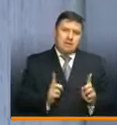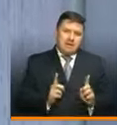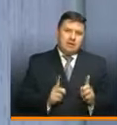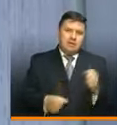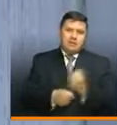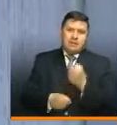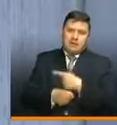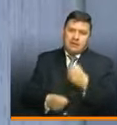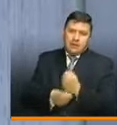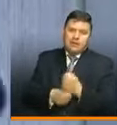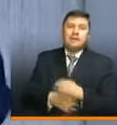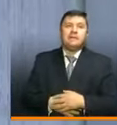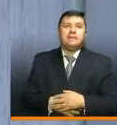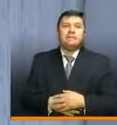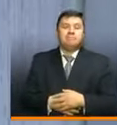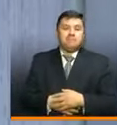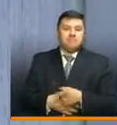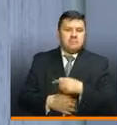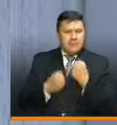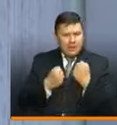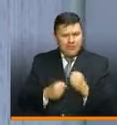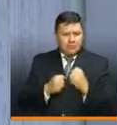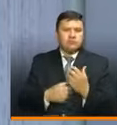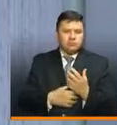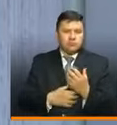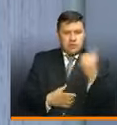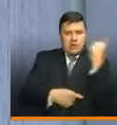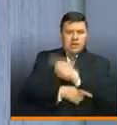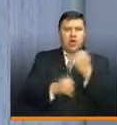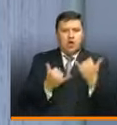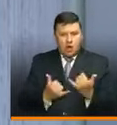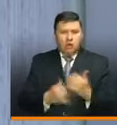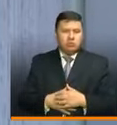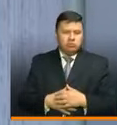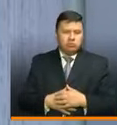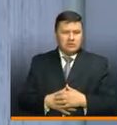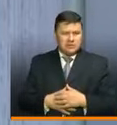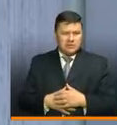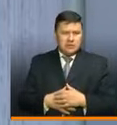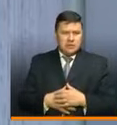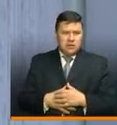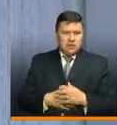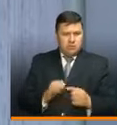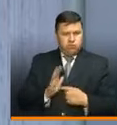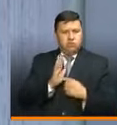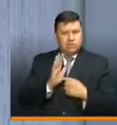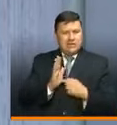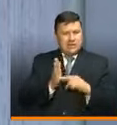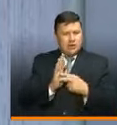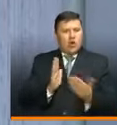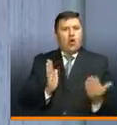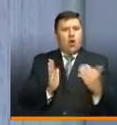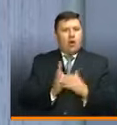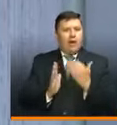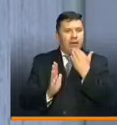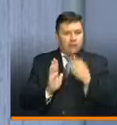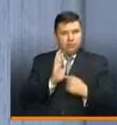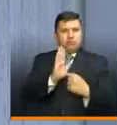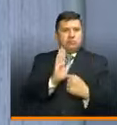empleo. Y me parece que el esfuerzo que en el día de hoy se pone a la luz pública es otro digno